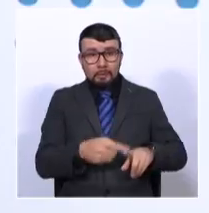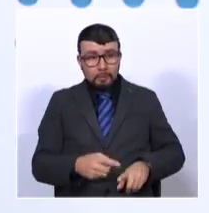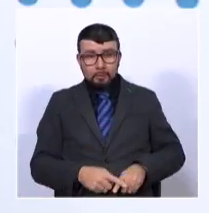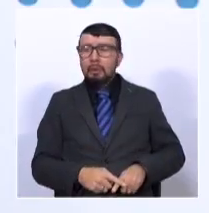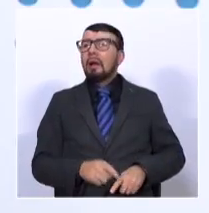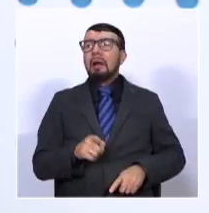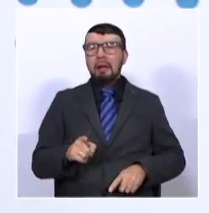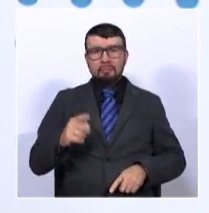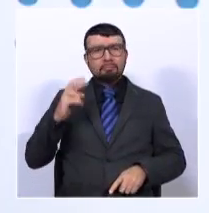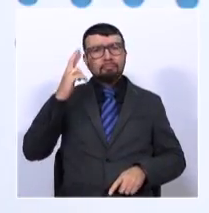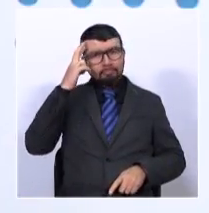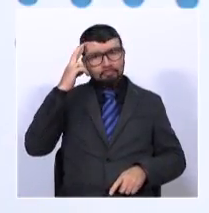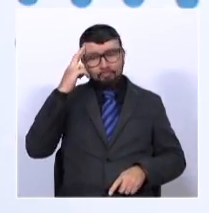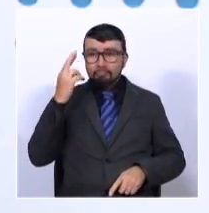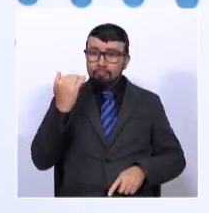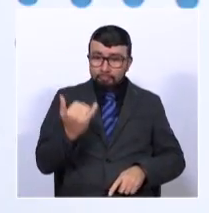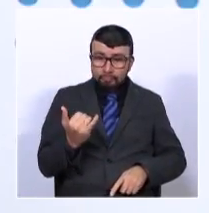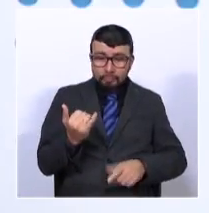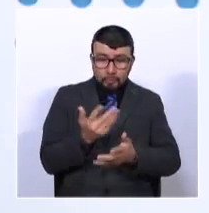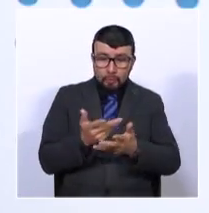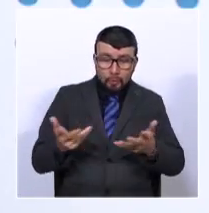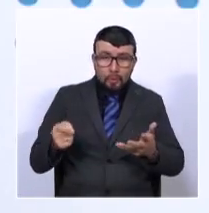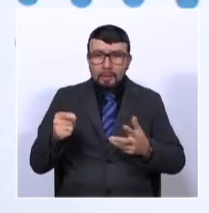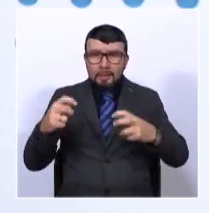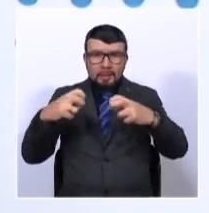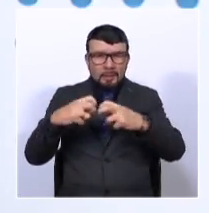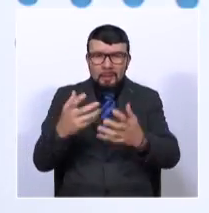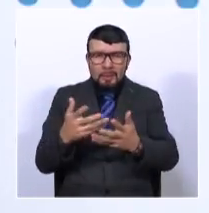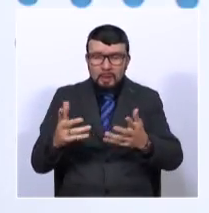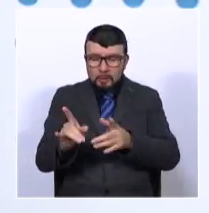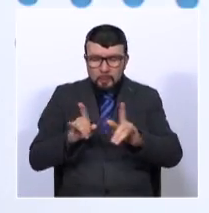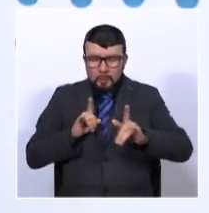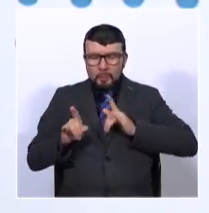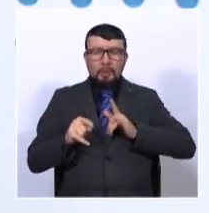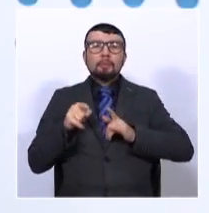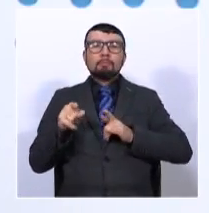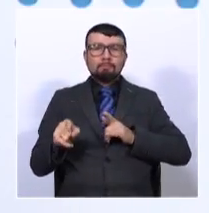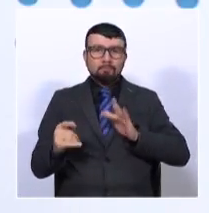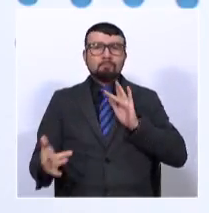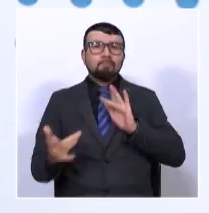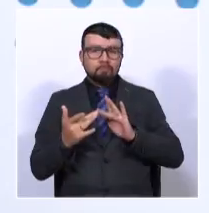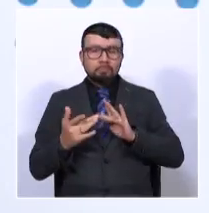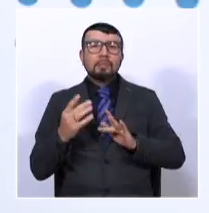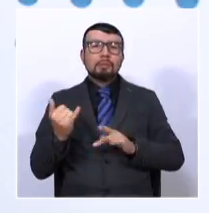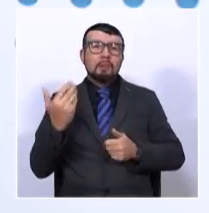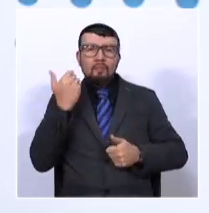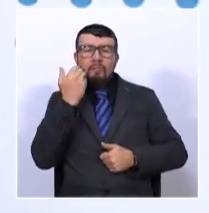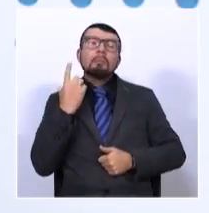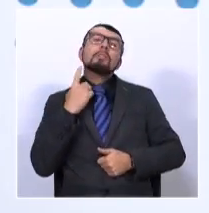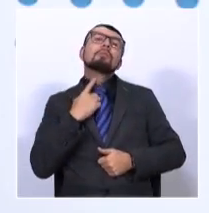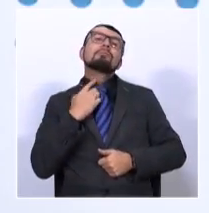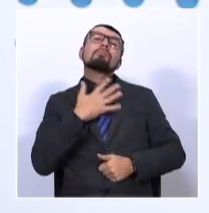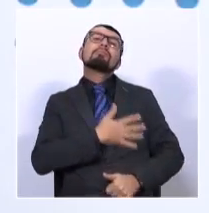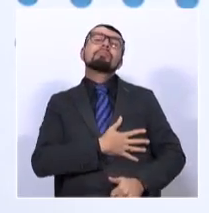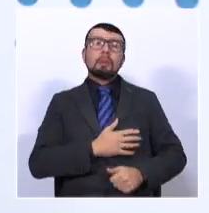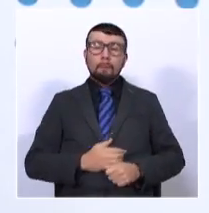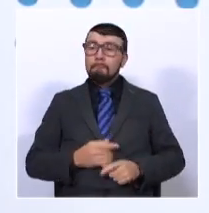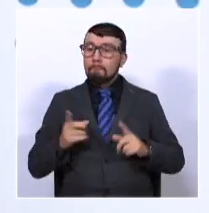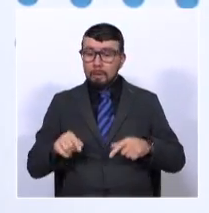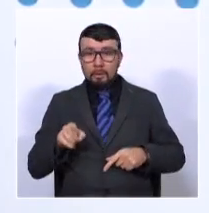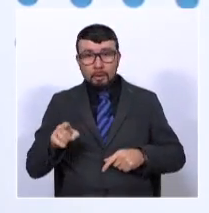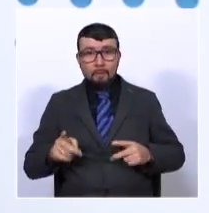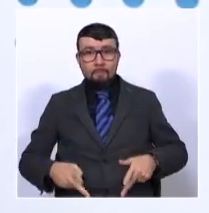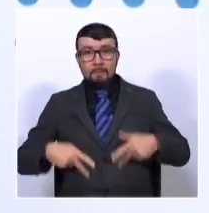le tenemos una gran importancia al estar expuestos a estas radiaciones. Los hábitos de vida